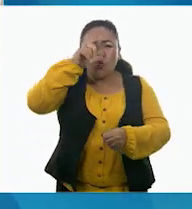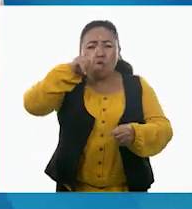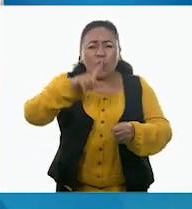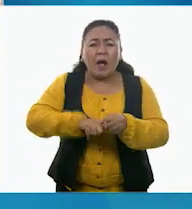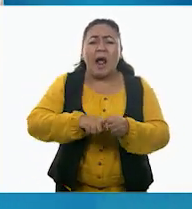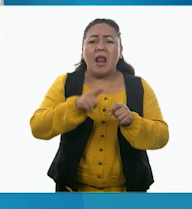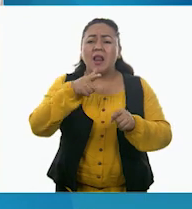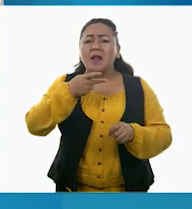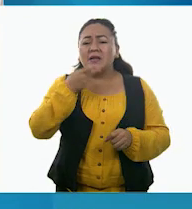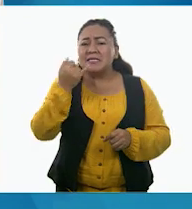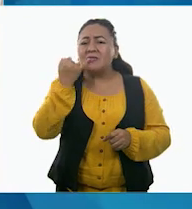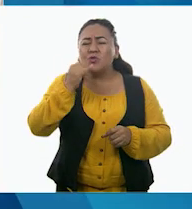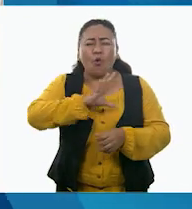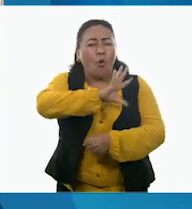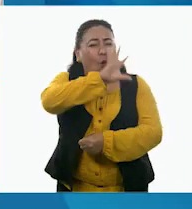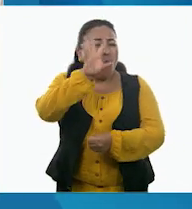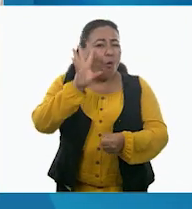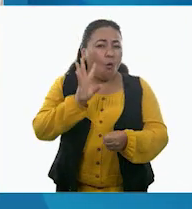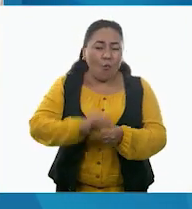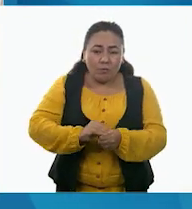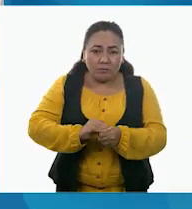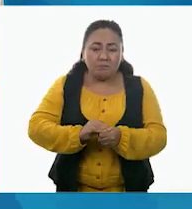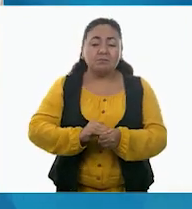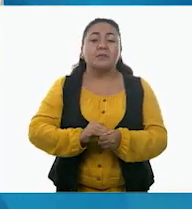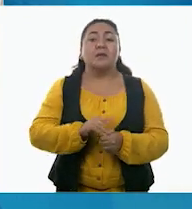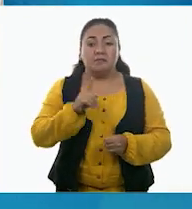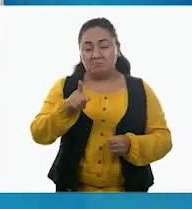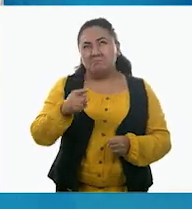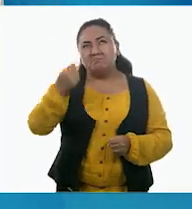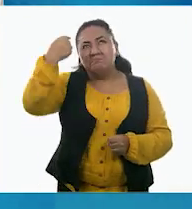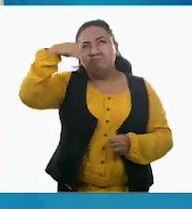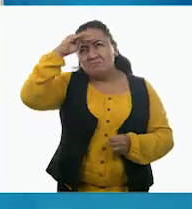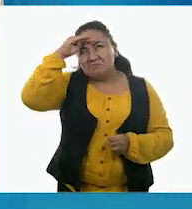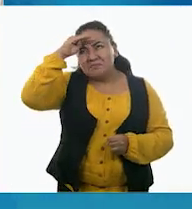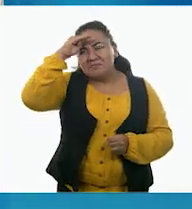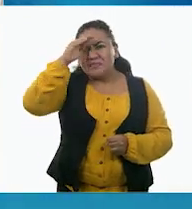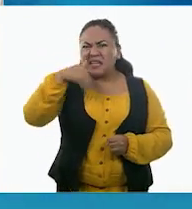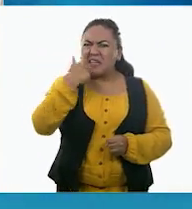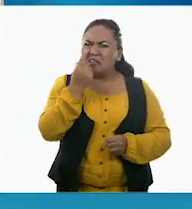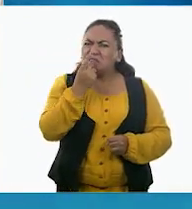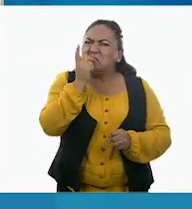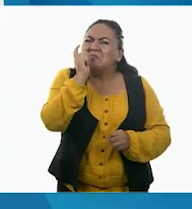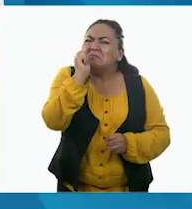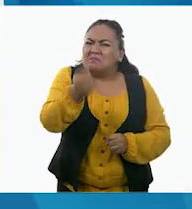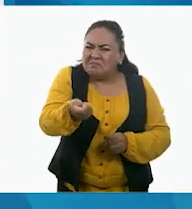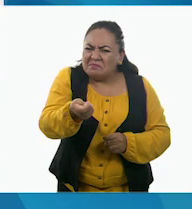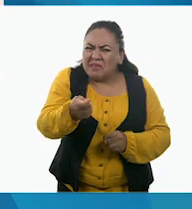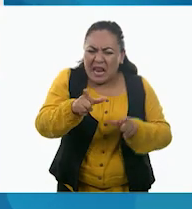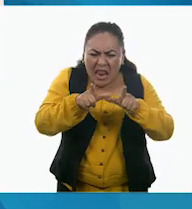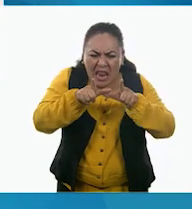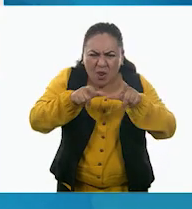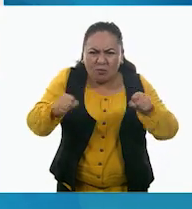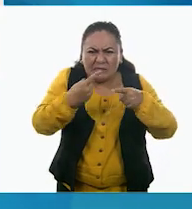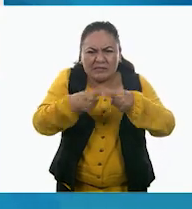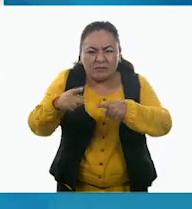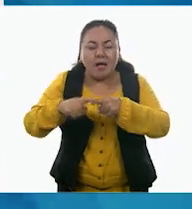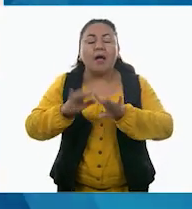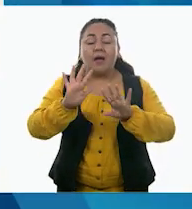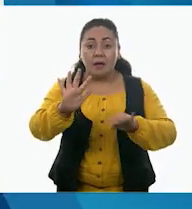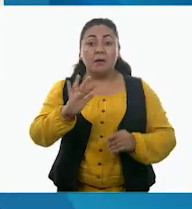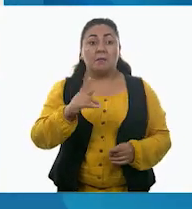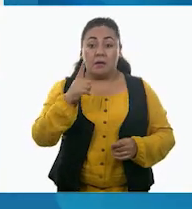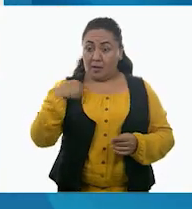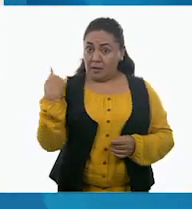y lingüística? Bueno, a lo mejor te preguntarás qué quiere decir eso. Pues quiere decir que